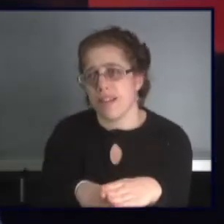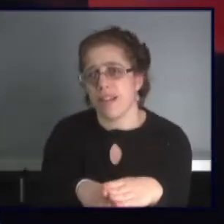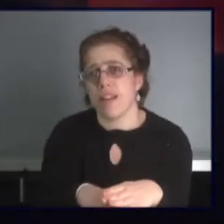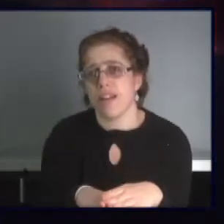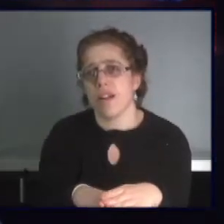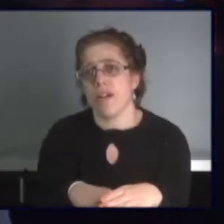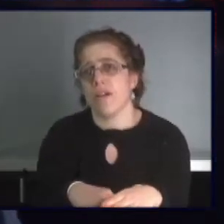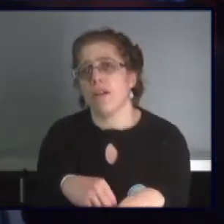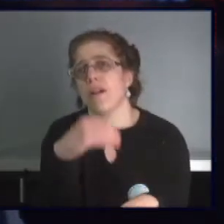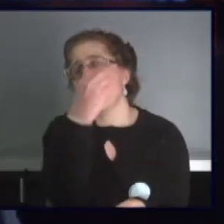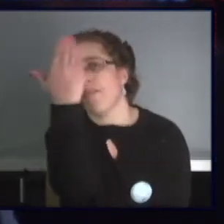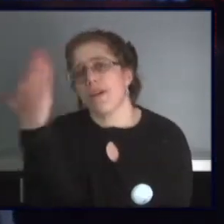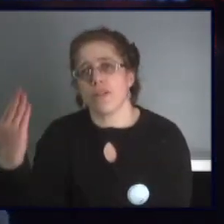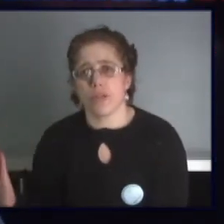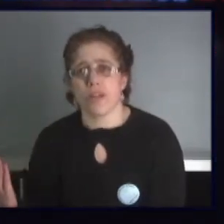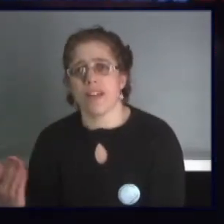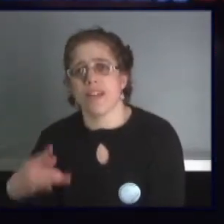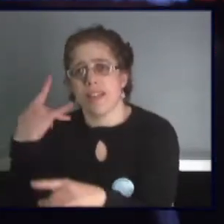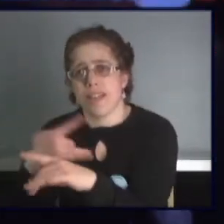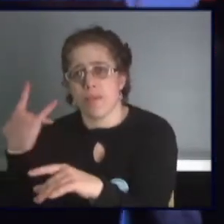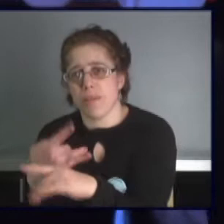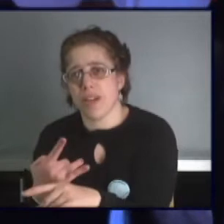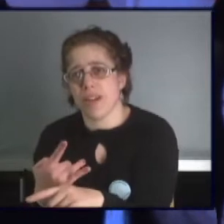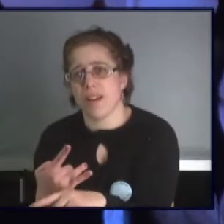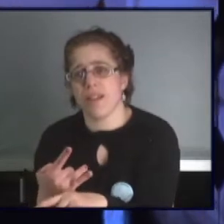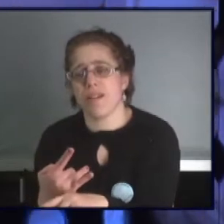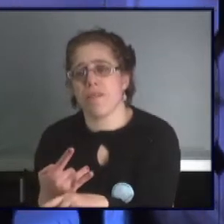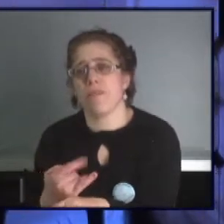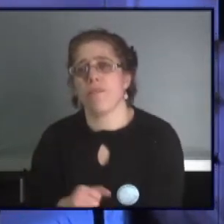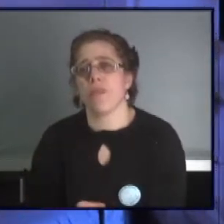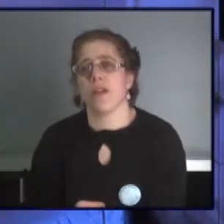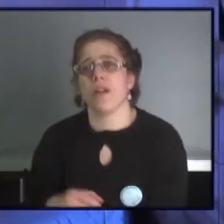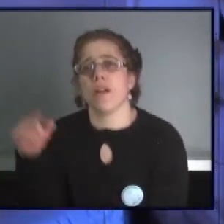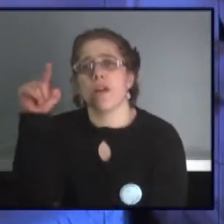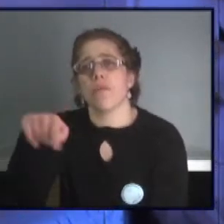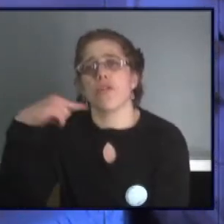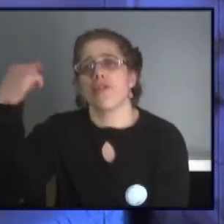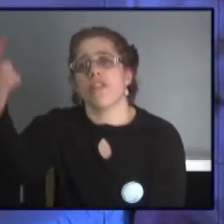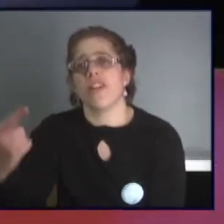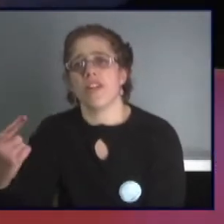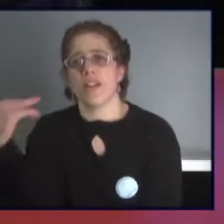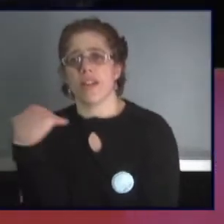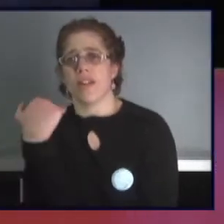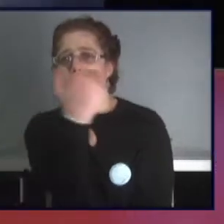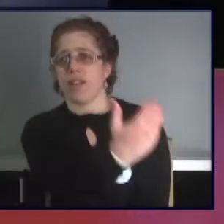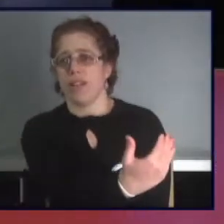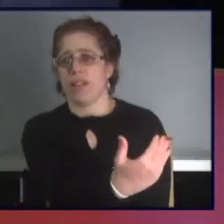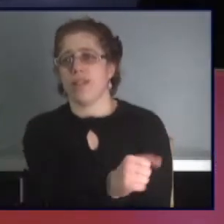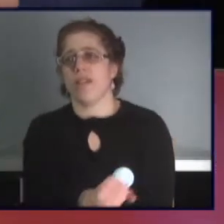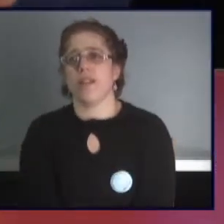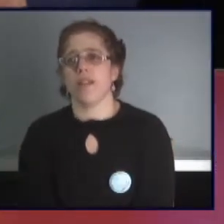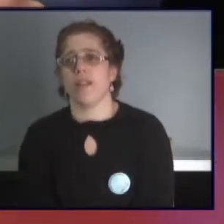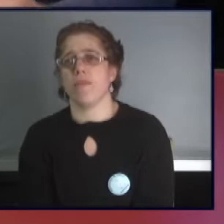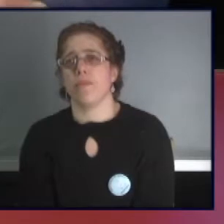candidatos podemos decir de siempre y por el otro lado estamos la izquierda los que queremos dar vuelta a la tortilla